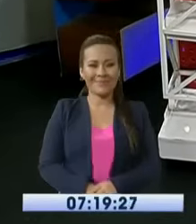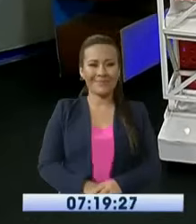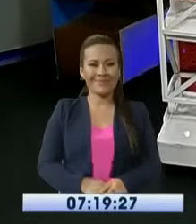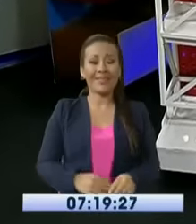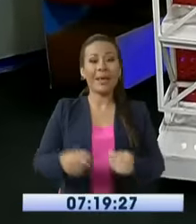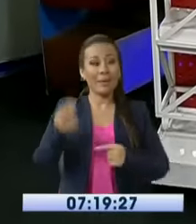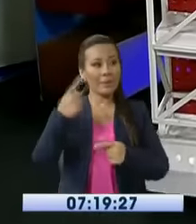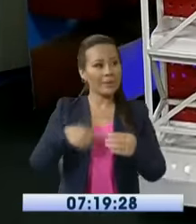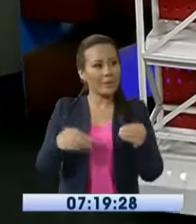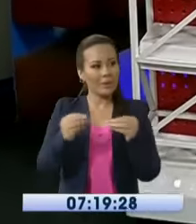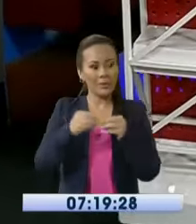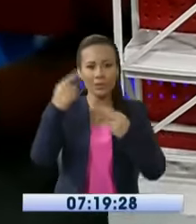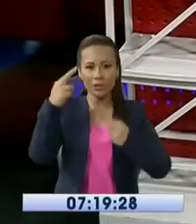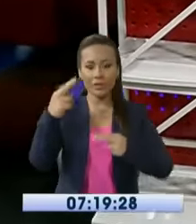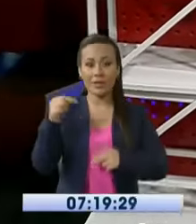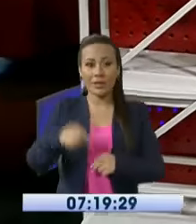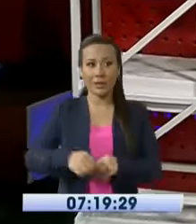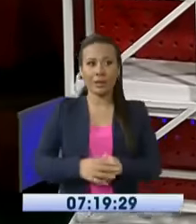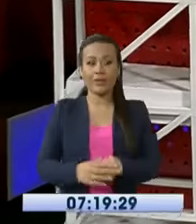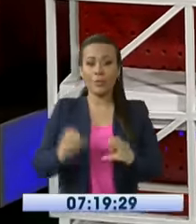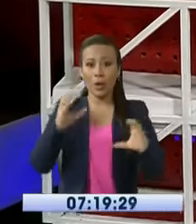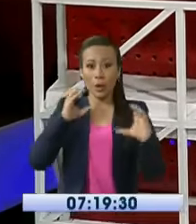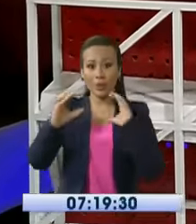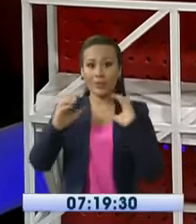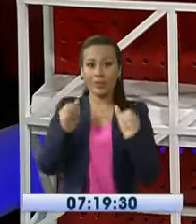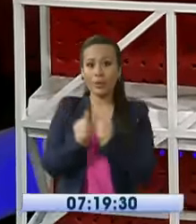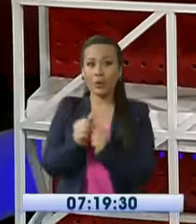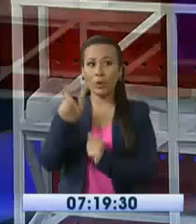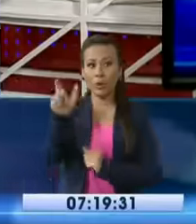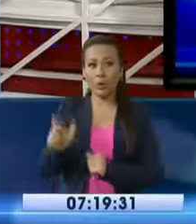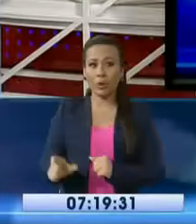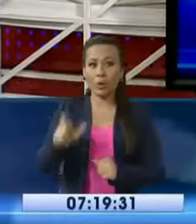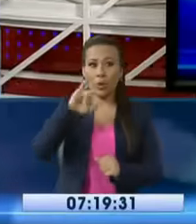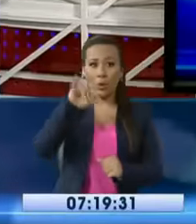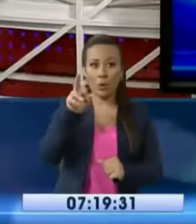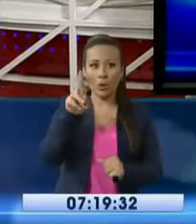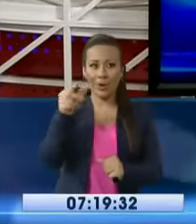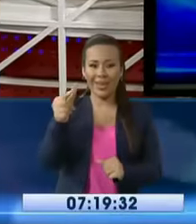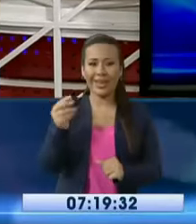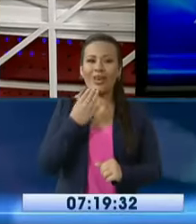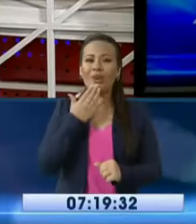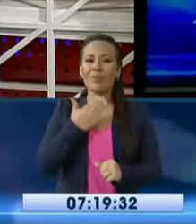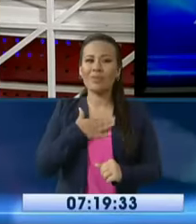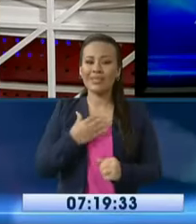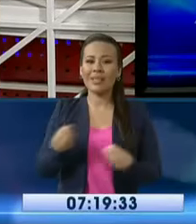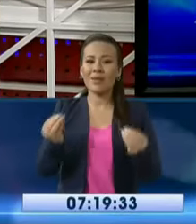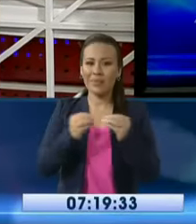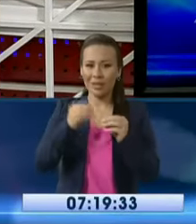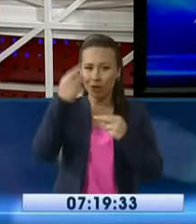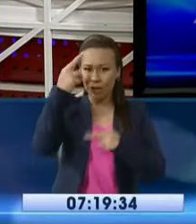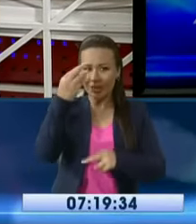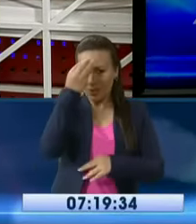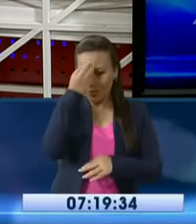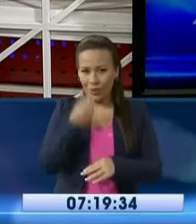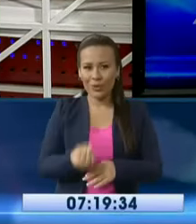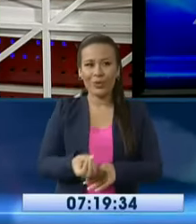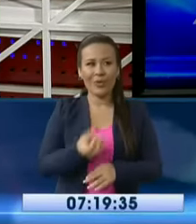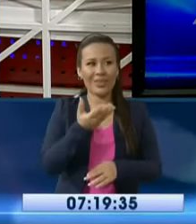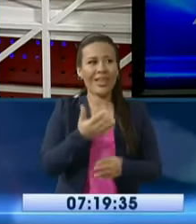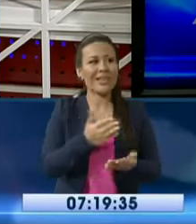Estamos de regreso. Inmediatamente conversamos con Jorge Salazar, que ya nos acompaña el día de hoy. Jorge, ¿qué nos tienes de novedades? Buenos días. Saludos,